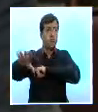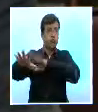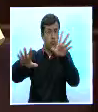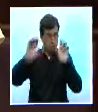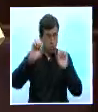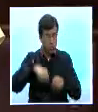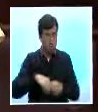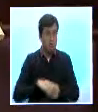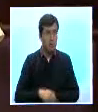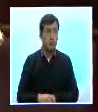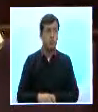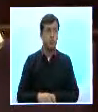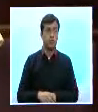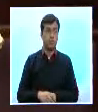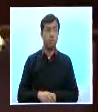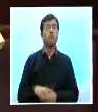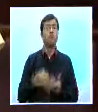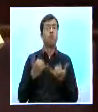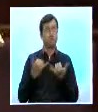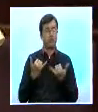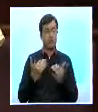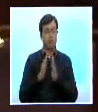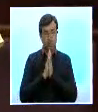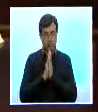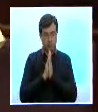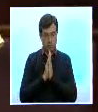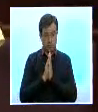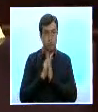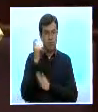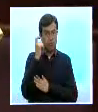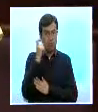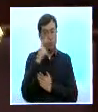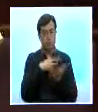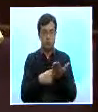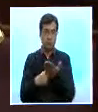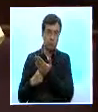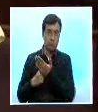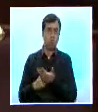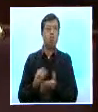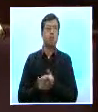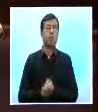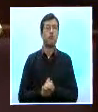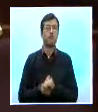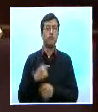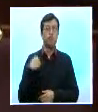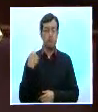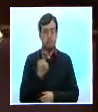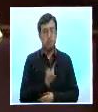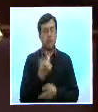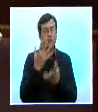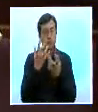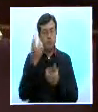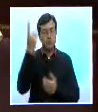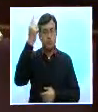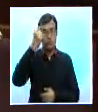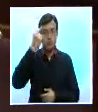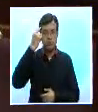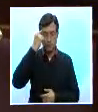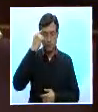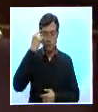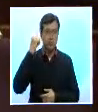a ver estamos pidiendo y eso no tendría por qué analizarlo nosotros queremos que el estado habla